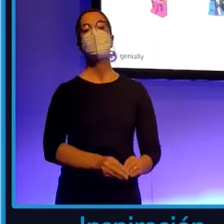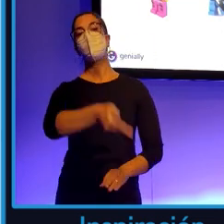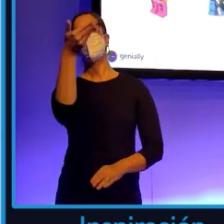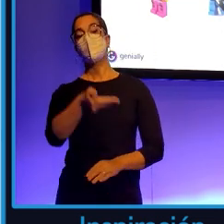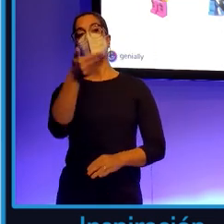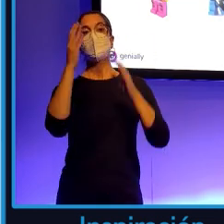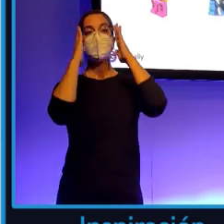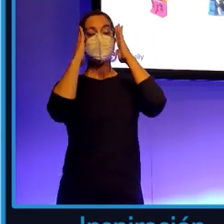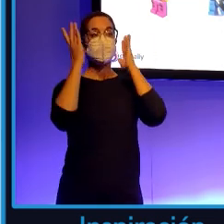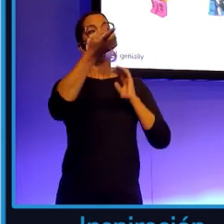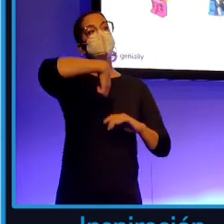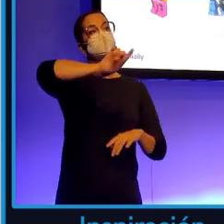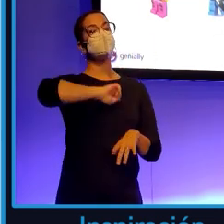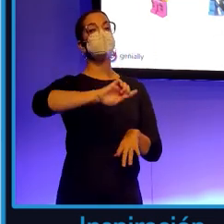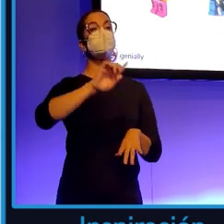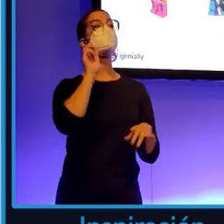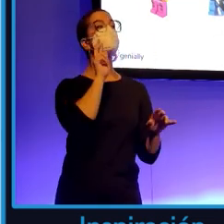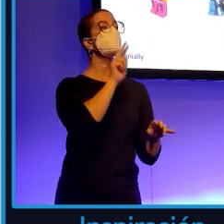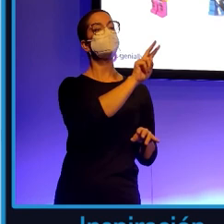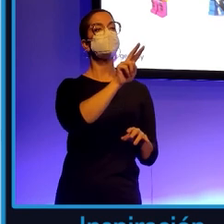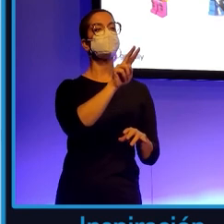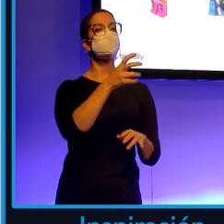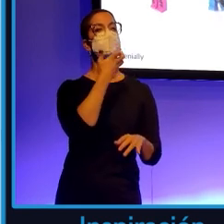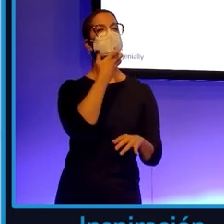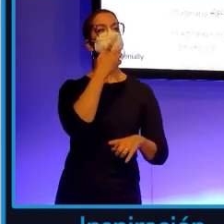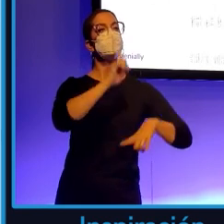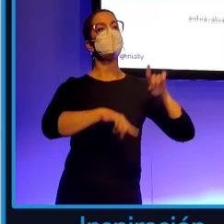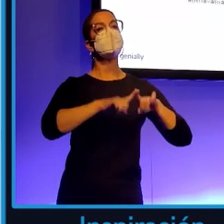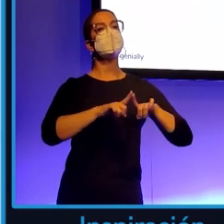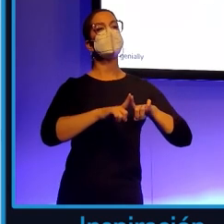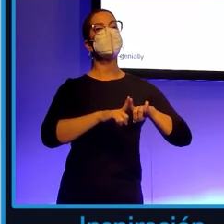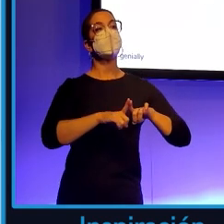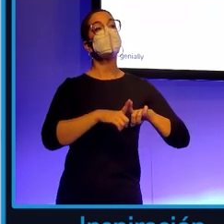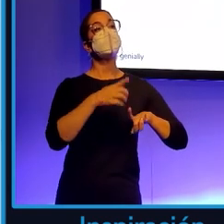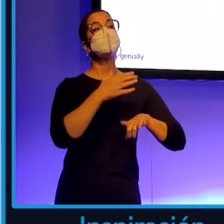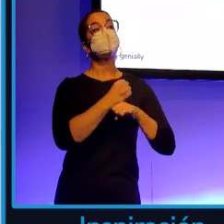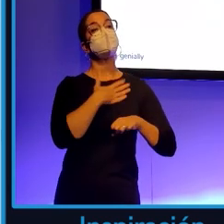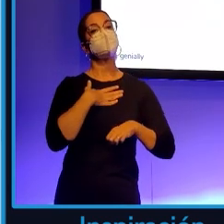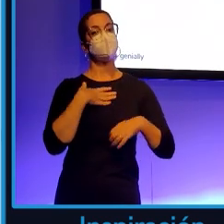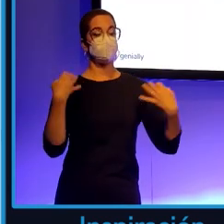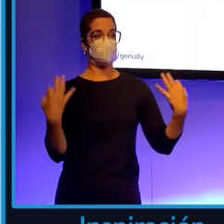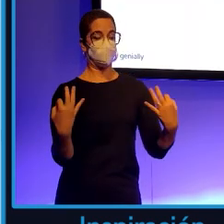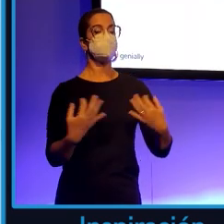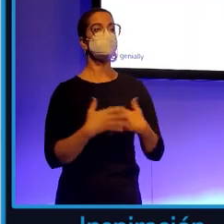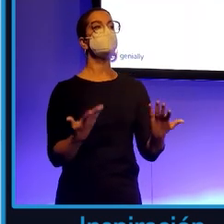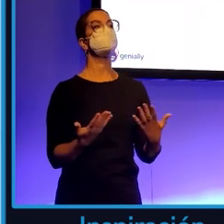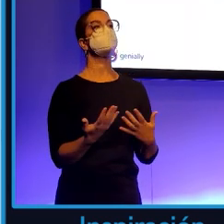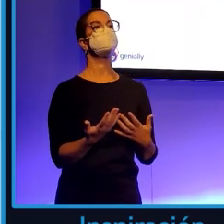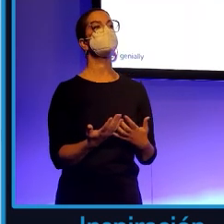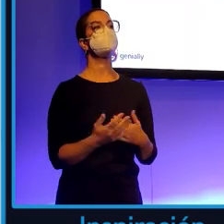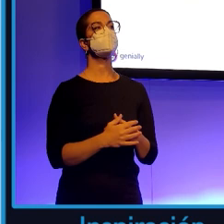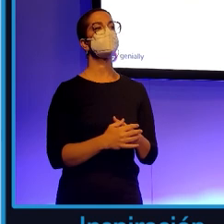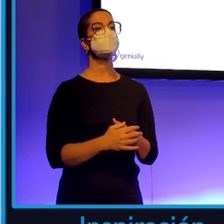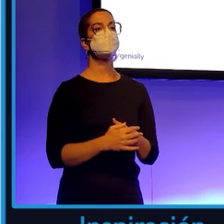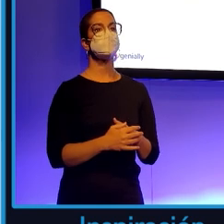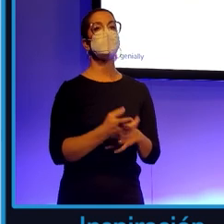viendo casi todos los ejemplos en base al camino que queremos si quiero terminar con un solo ejemplo pero si quería comentarle que todo está vinculado sus